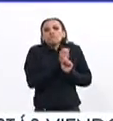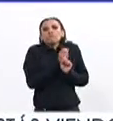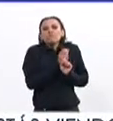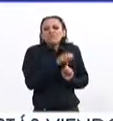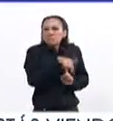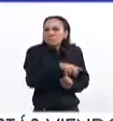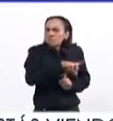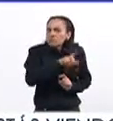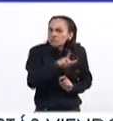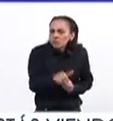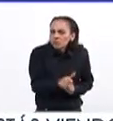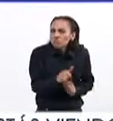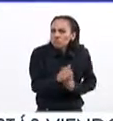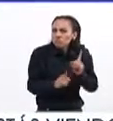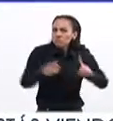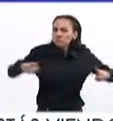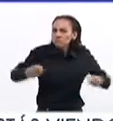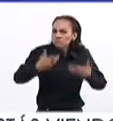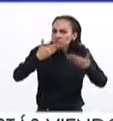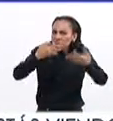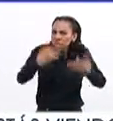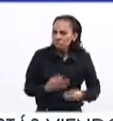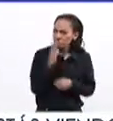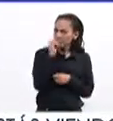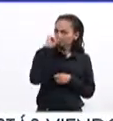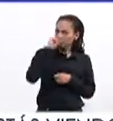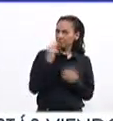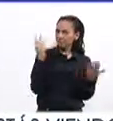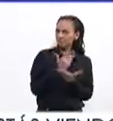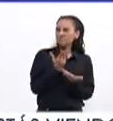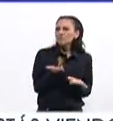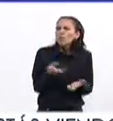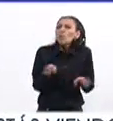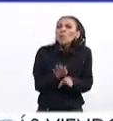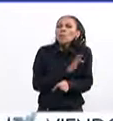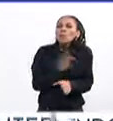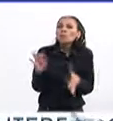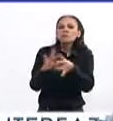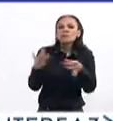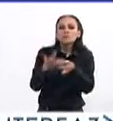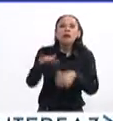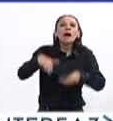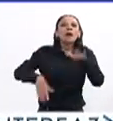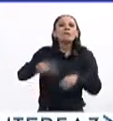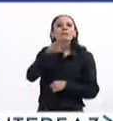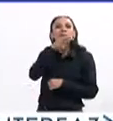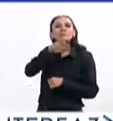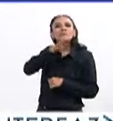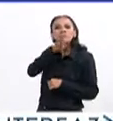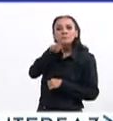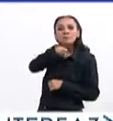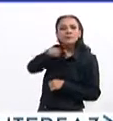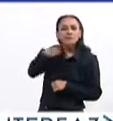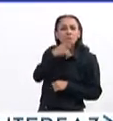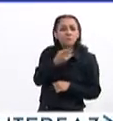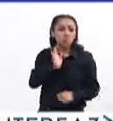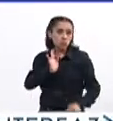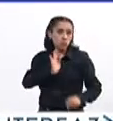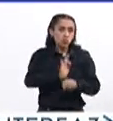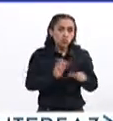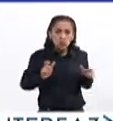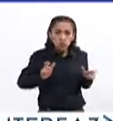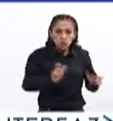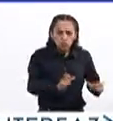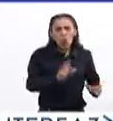desarrollo. ¿Cómo explicar esta parte que los padres digan, no, pues es que no les puedo sobreproteger, pero hasta también